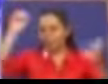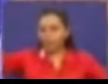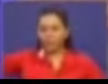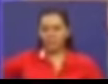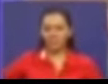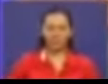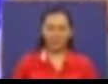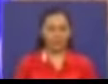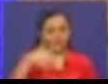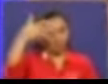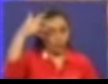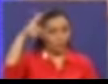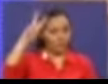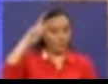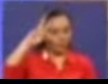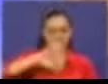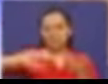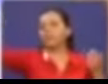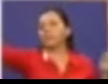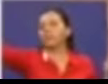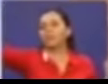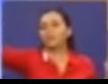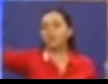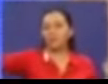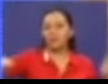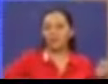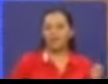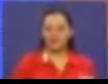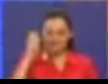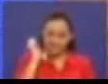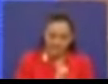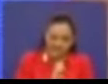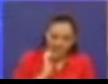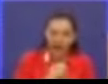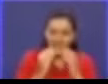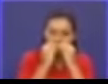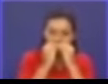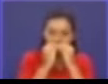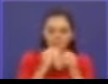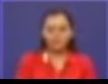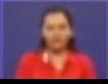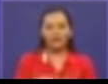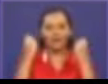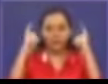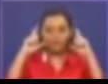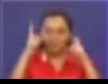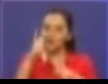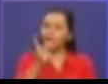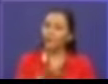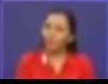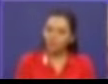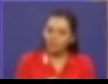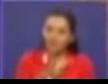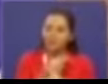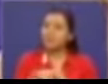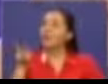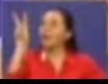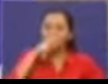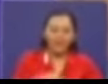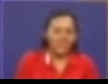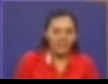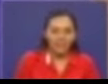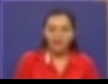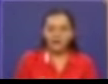Vuela la cámara porque se la cogió uno de los monos y la empiezan a partir para ver si es comida, etcétera, ¿no? Pero es extremadamente divertido